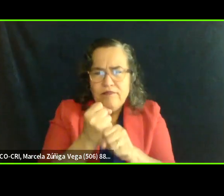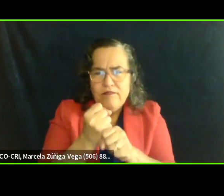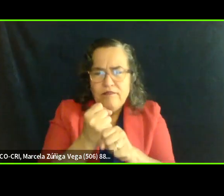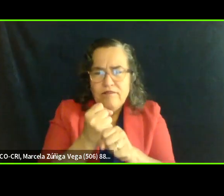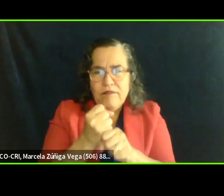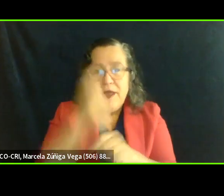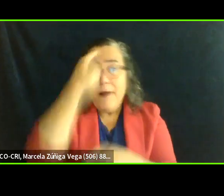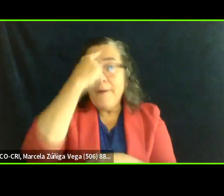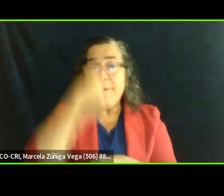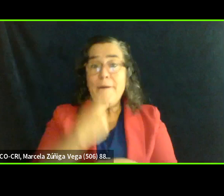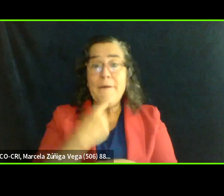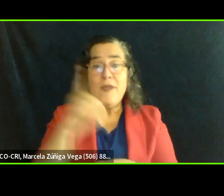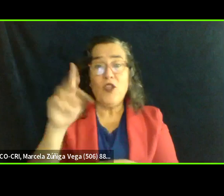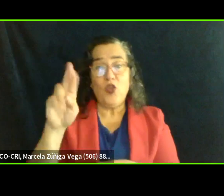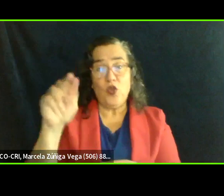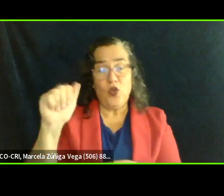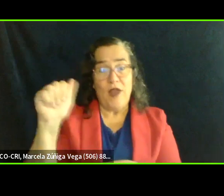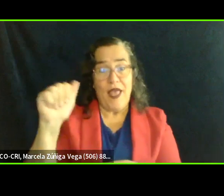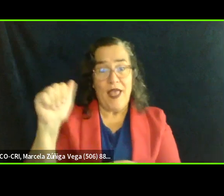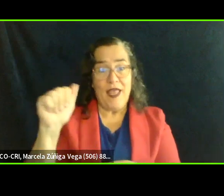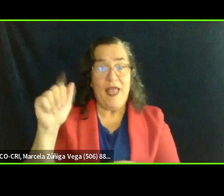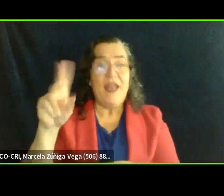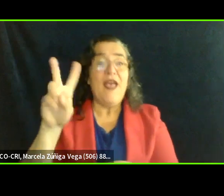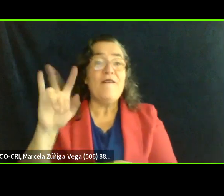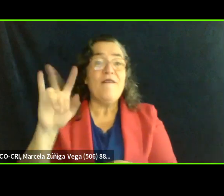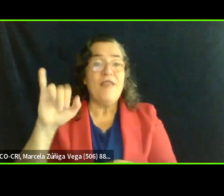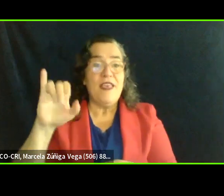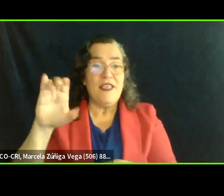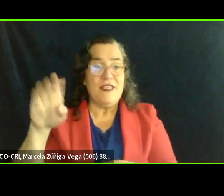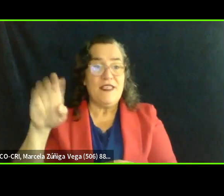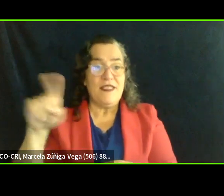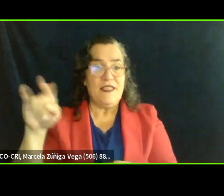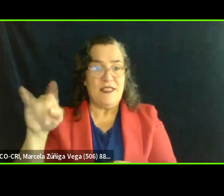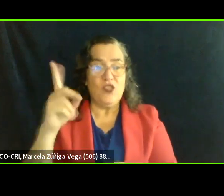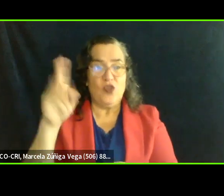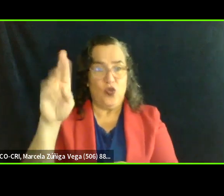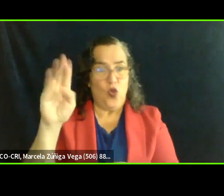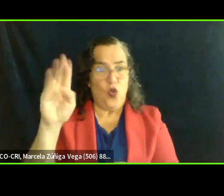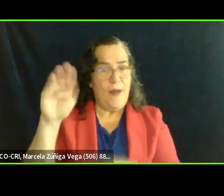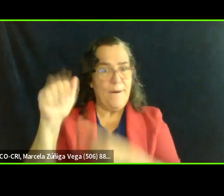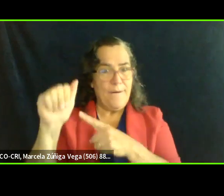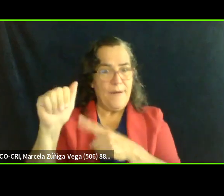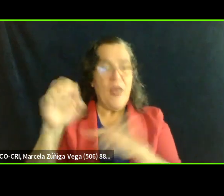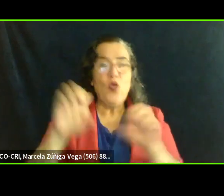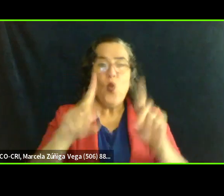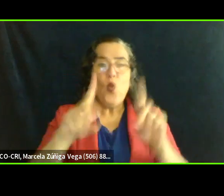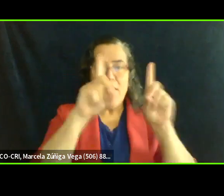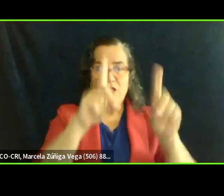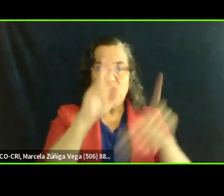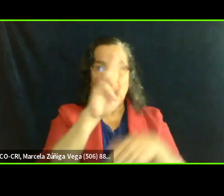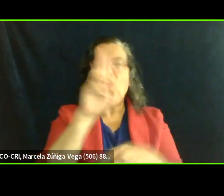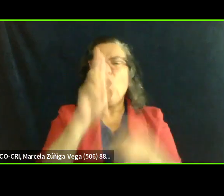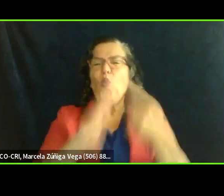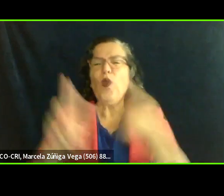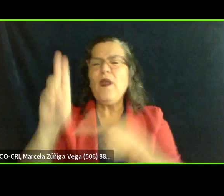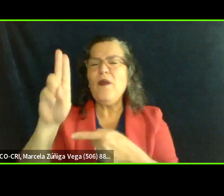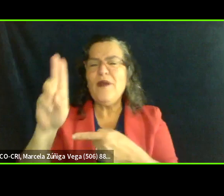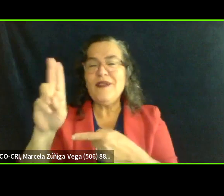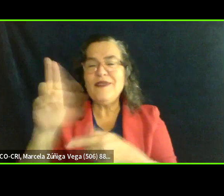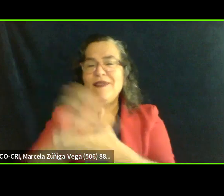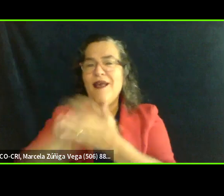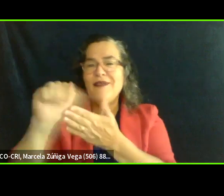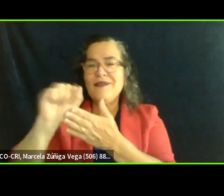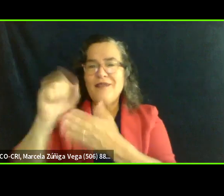de la doctora Ariana de Vincenzi. Es doctora y magíster en educación de la Universidad de San Andrés de Argentina